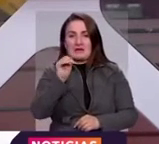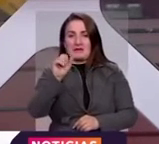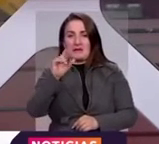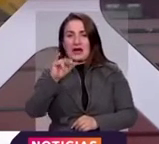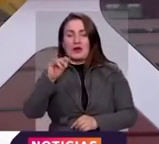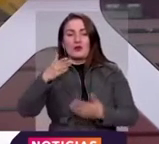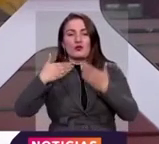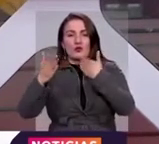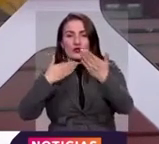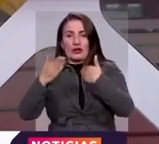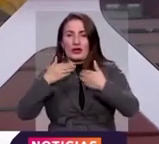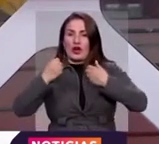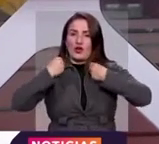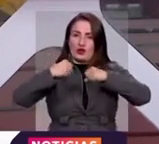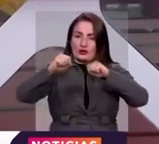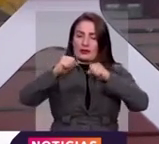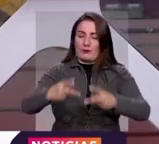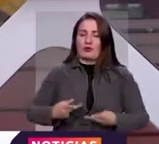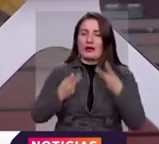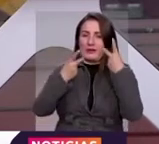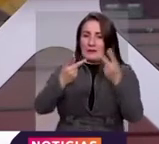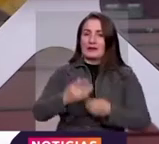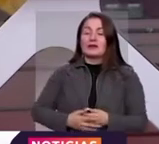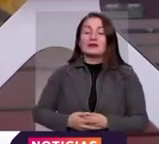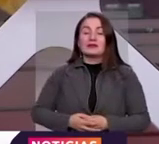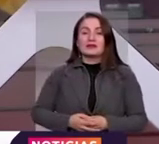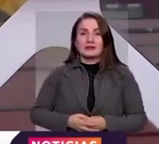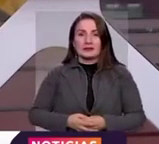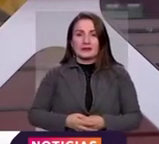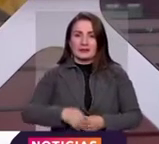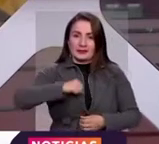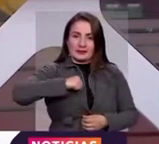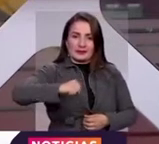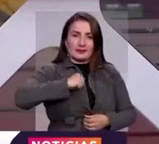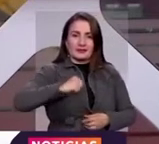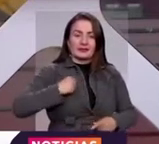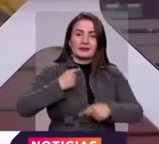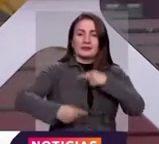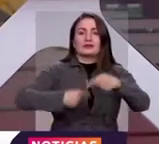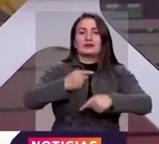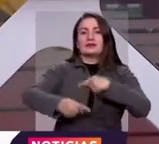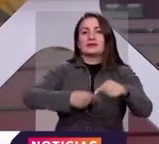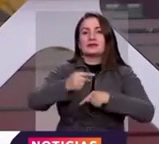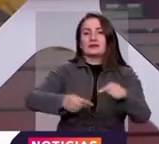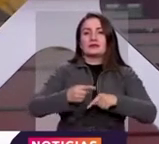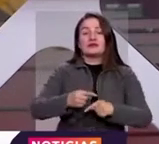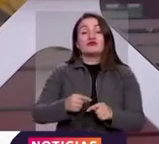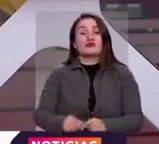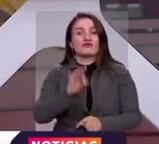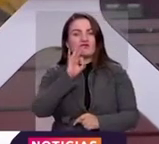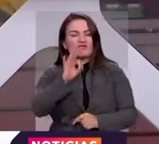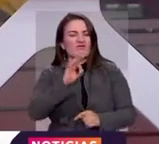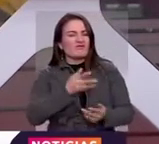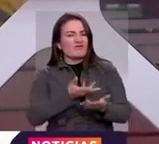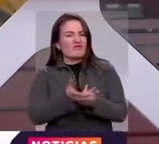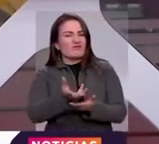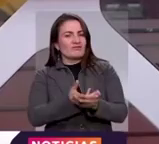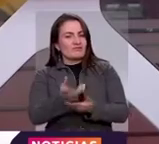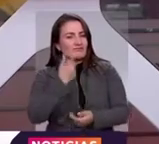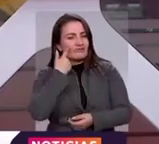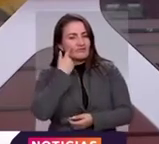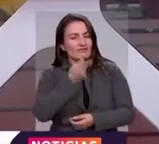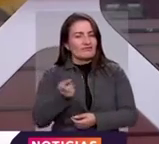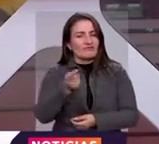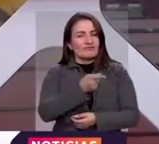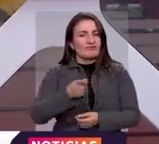novela Una lucha por la vida, presentada por el Centro de Derechos Reproductivos. Tres recomendaciones para que se dejen